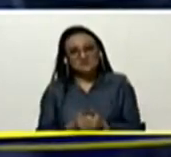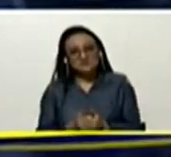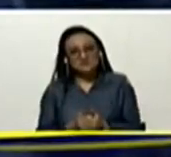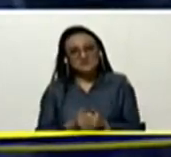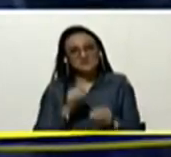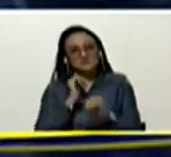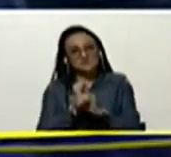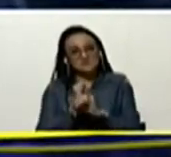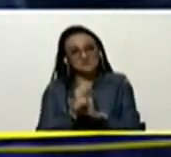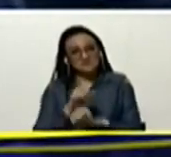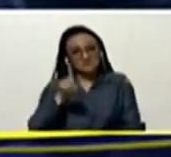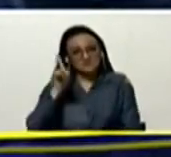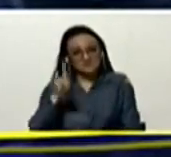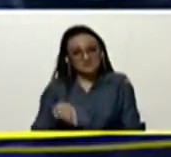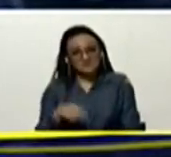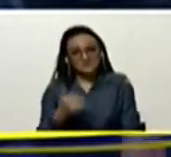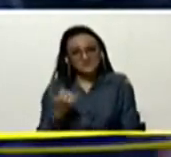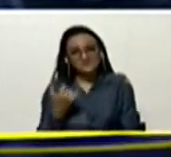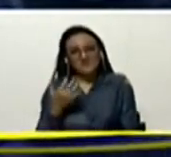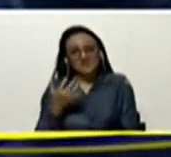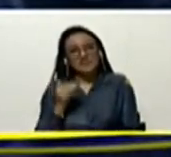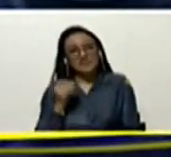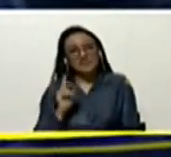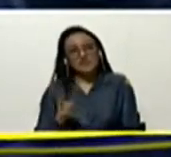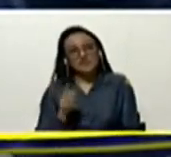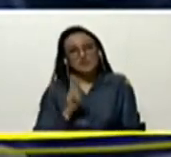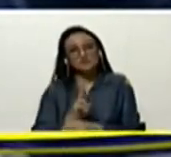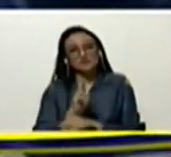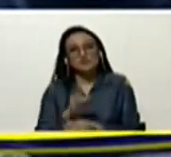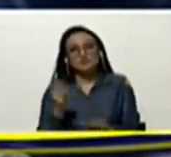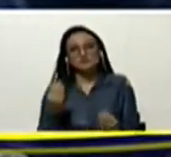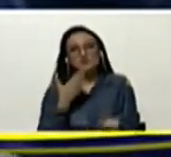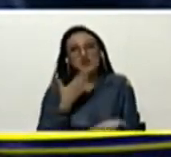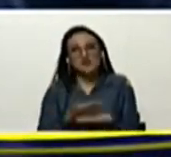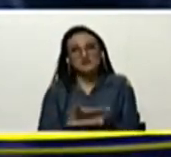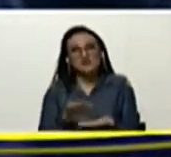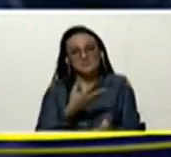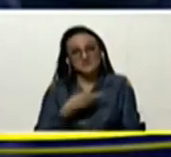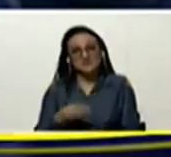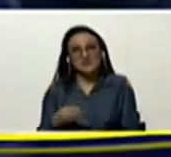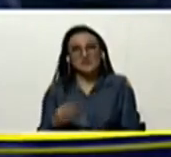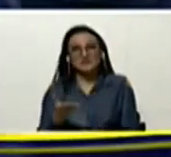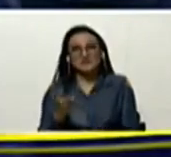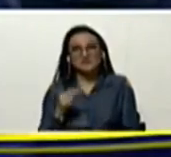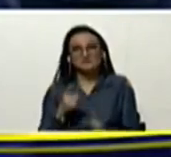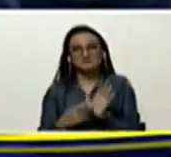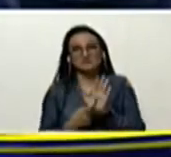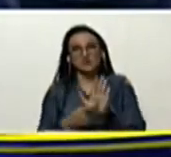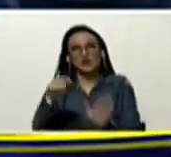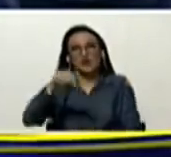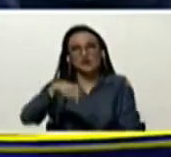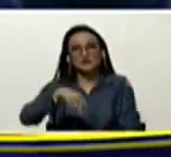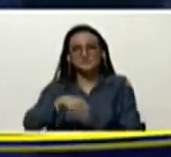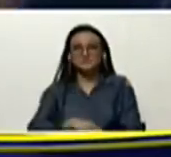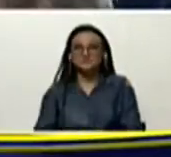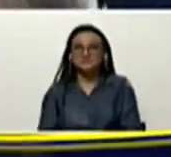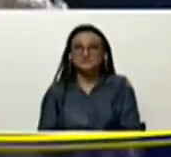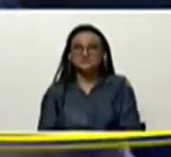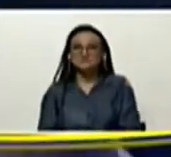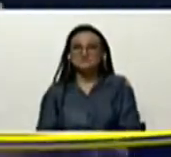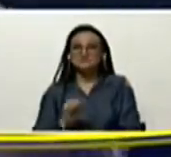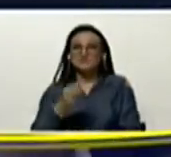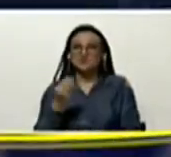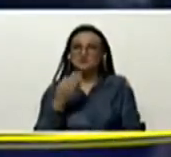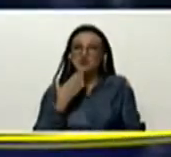digital también ahora hay que utilizarlo. Así que muchas gracias, ciudadano presidente, por hacer posible esta presencia nuestra acá. Bueno, muchas